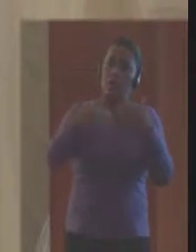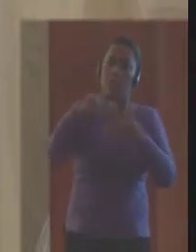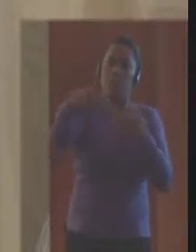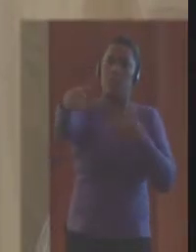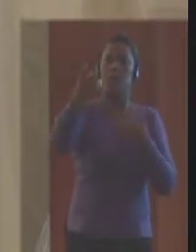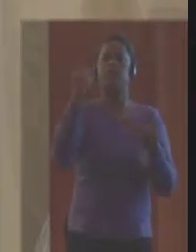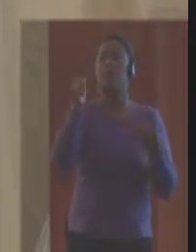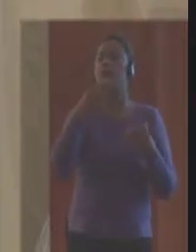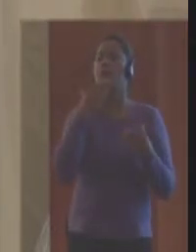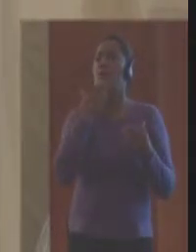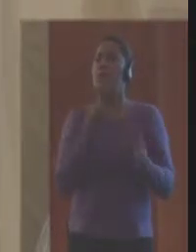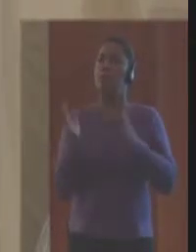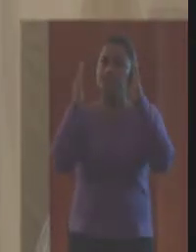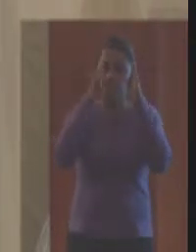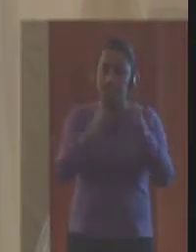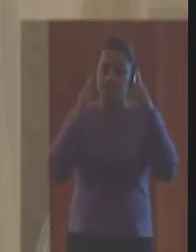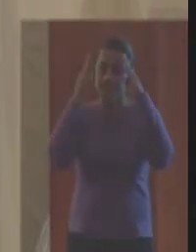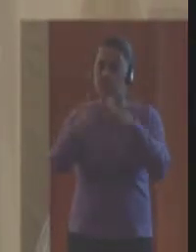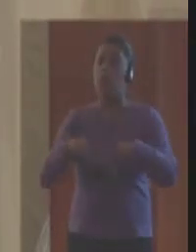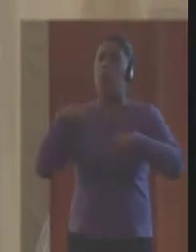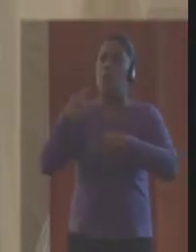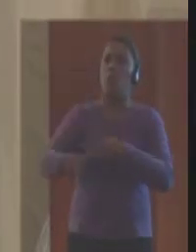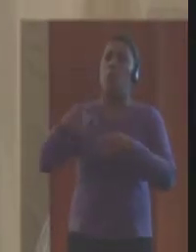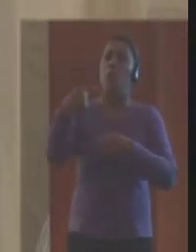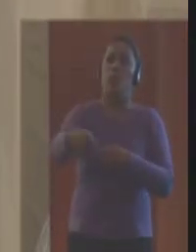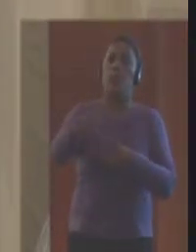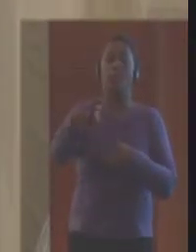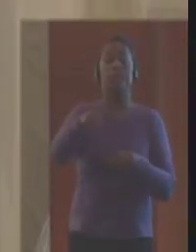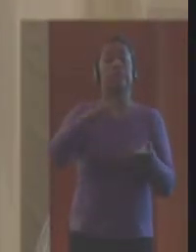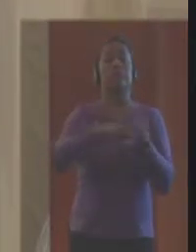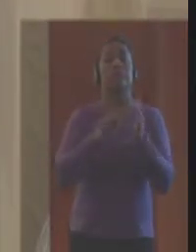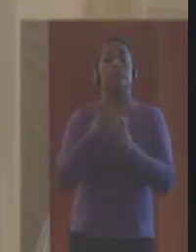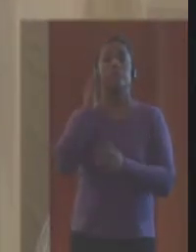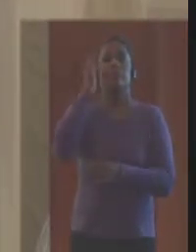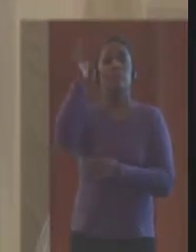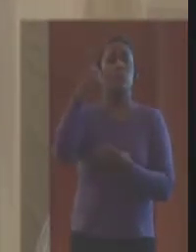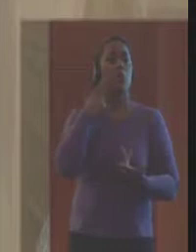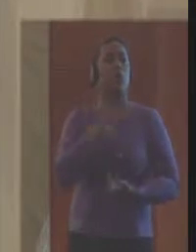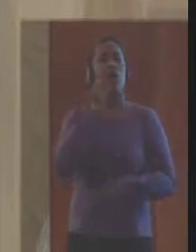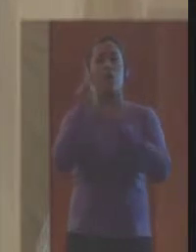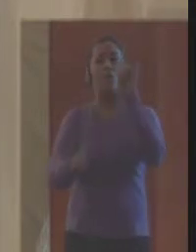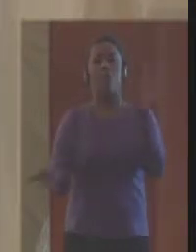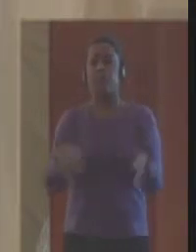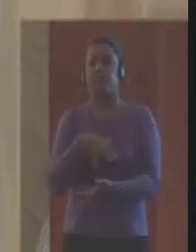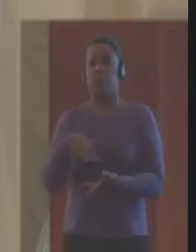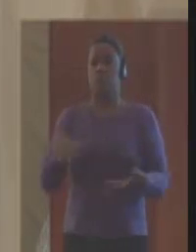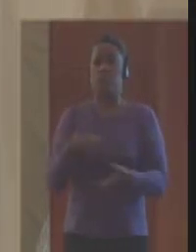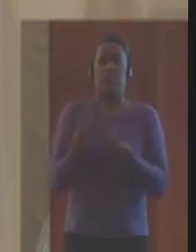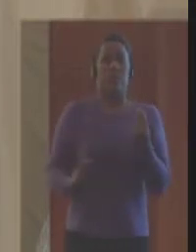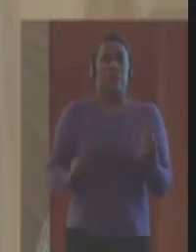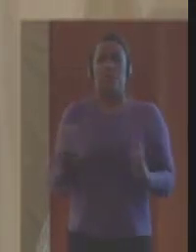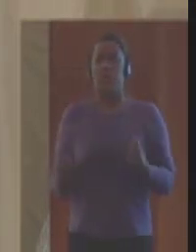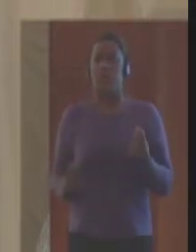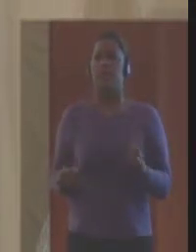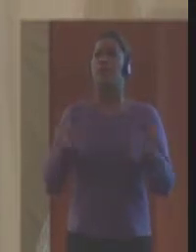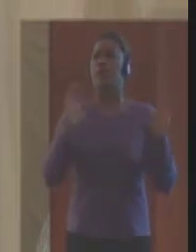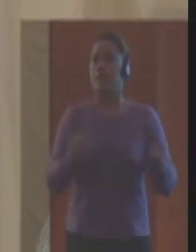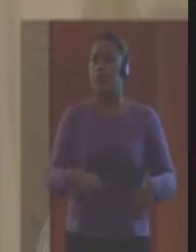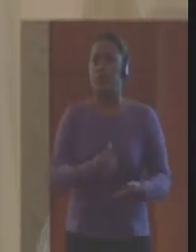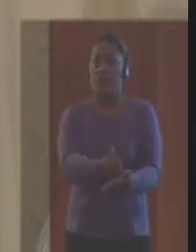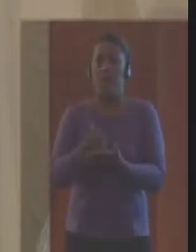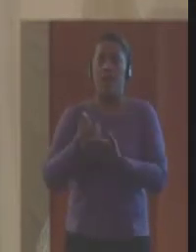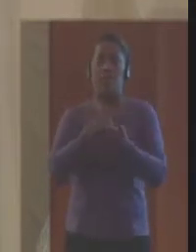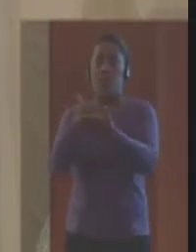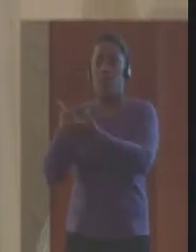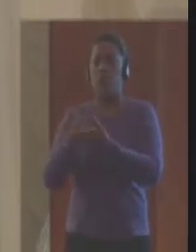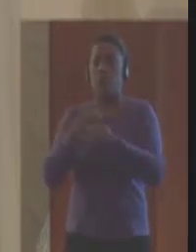de intensidad. Porque lo que vamos a tener al futuro es una serie de incertidumbres que ya nos permitirán trabajar con unos datos